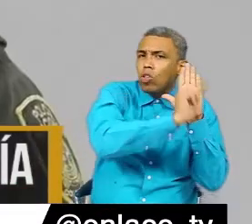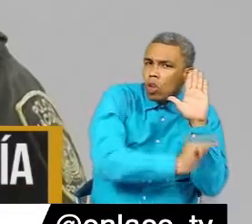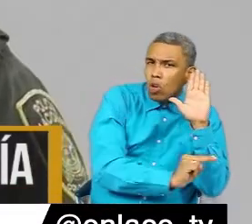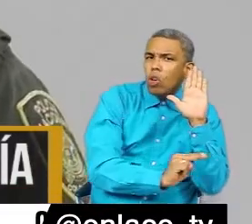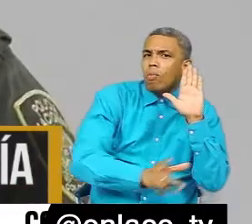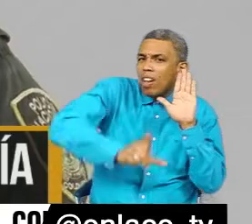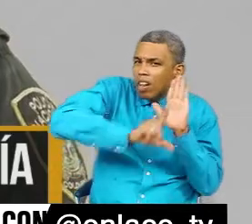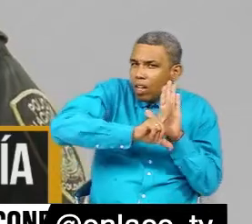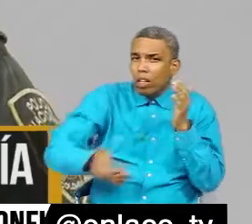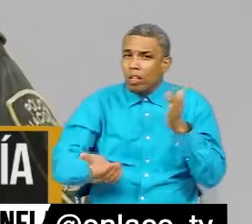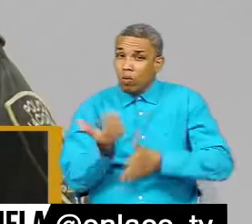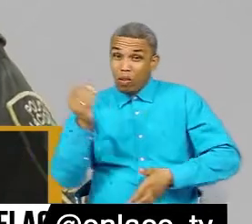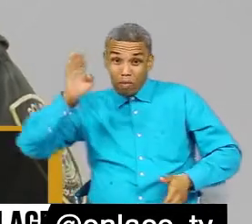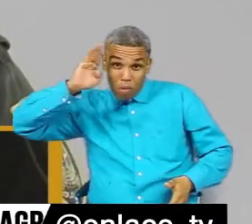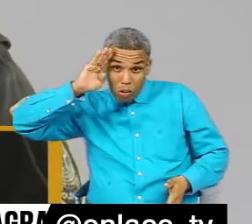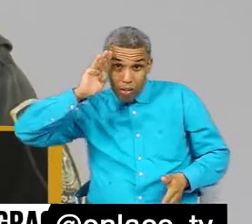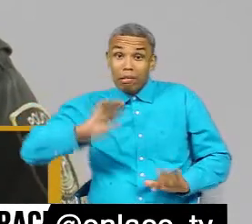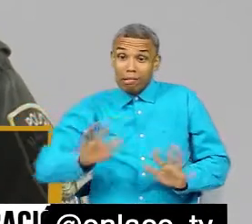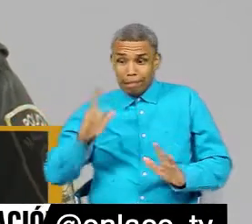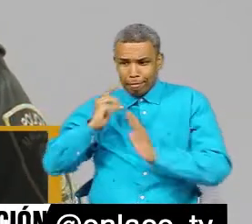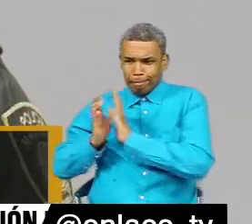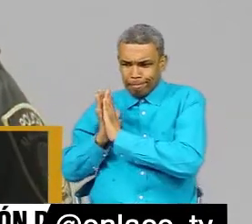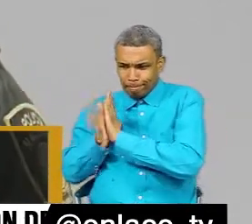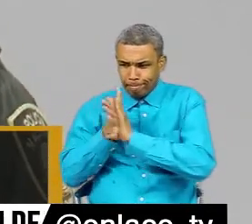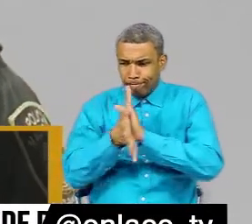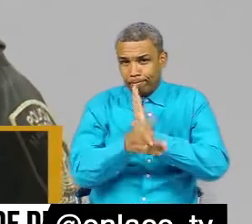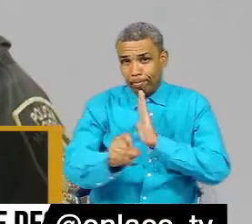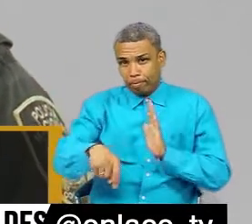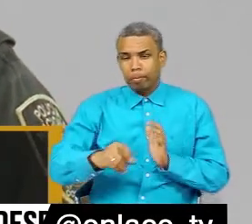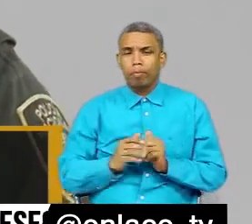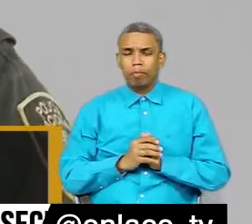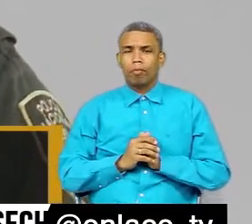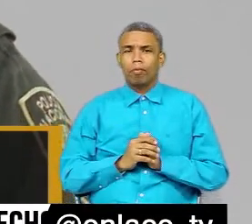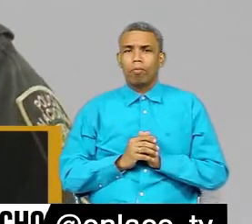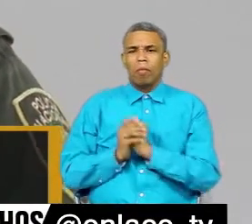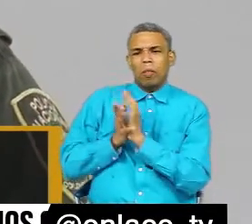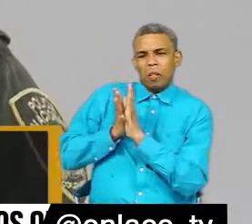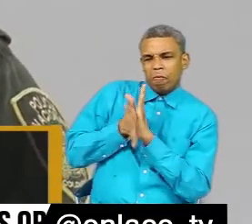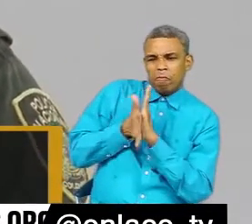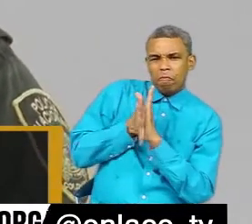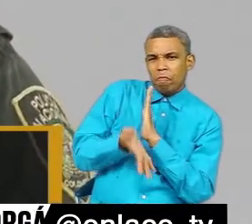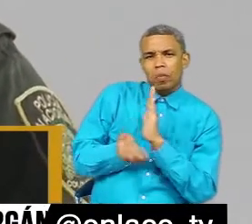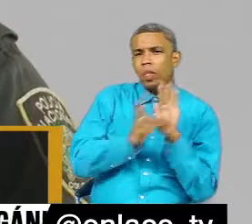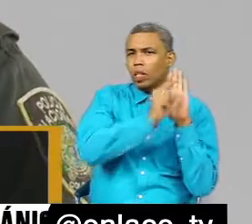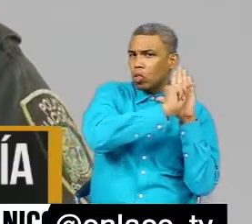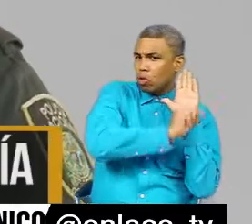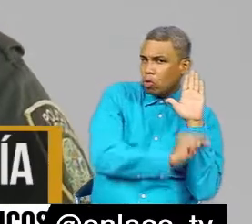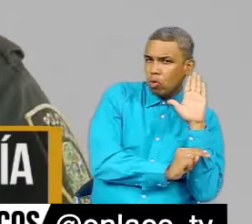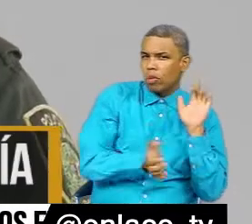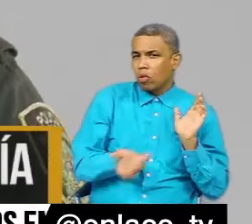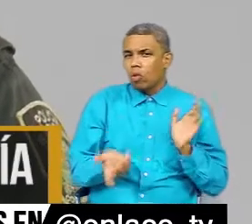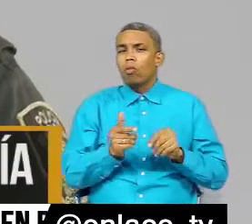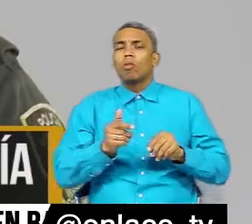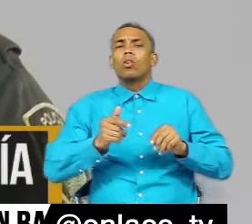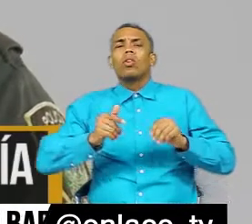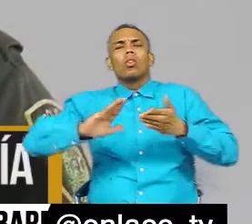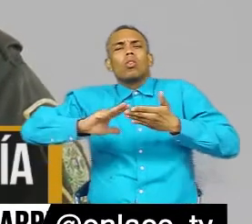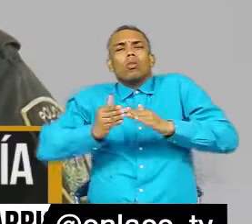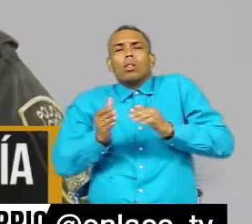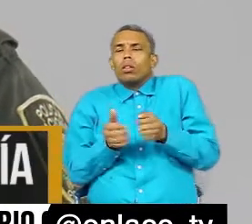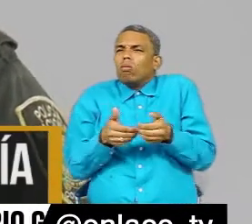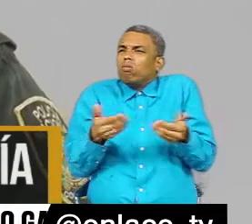La comunidad ha presentado muchas observaciones respecto a la interpretación de la norma. Hay muchas personas de la comunidad que no tienen claro cómo